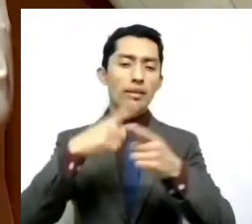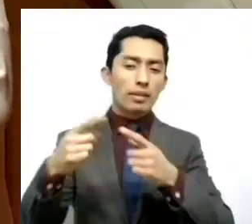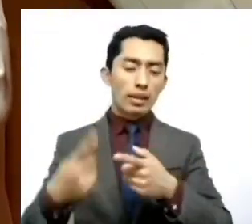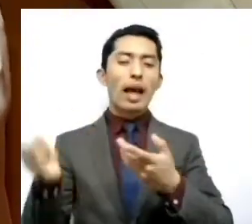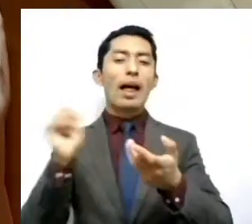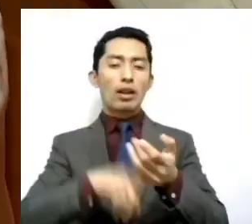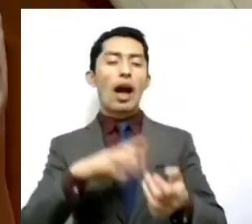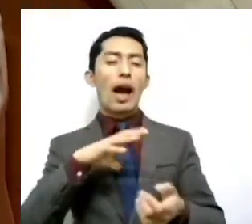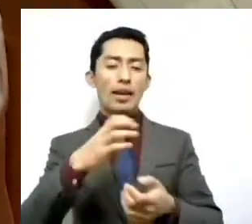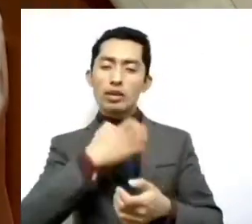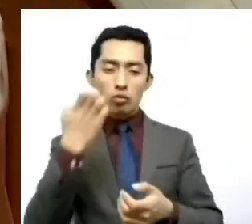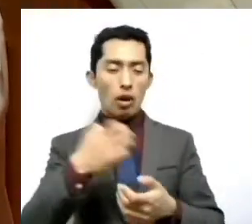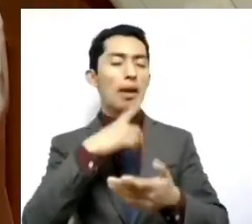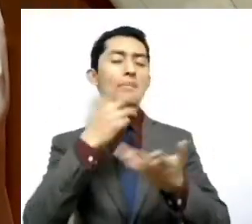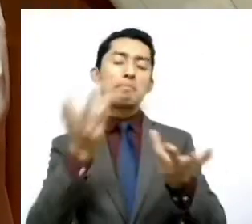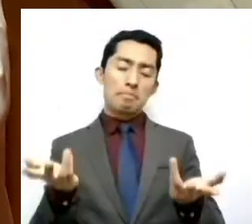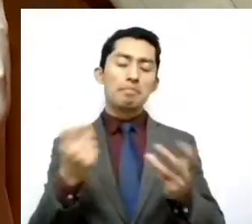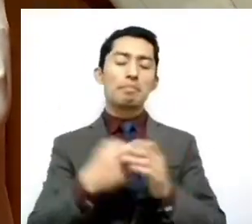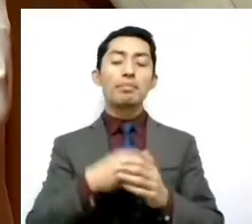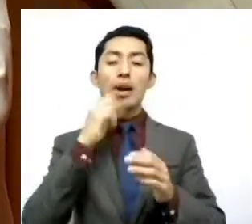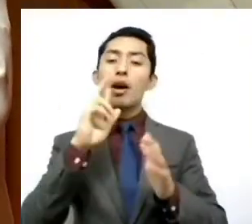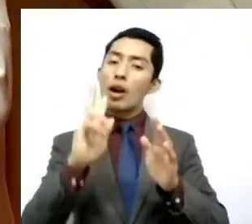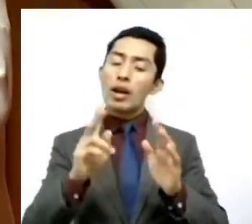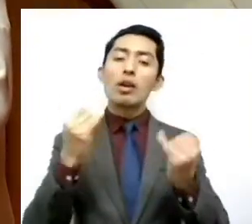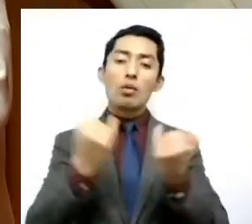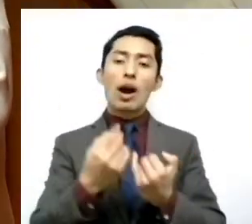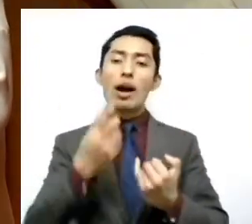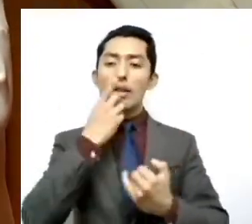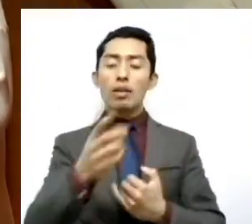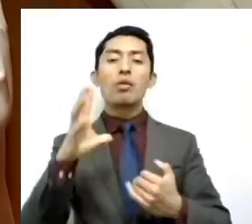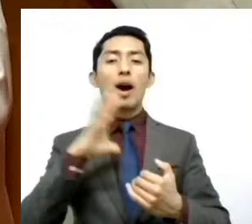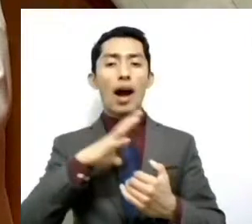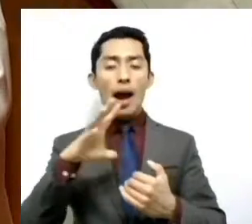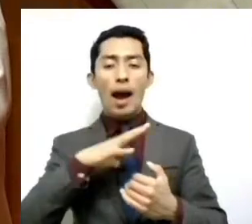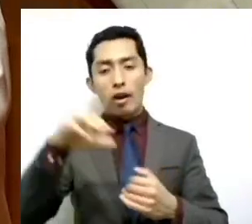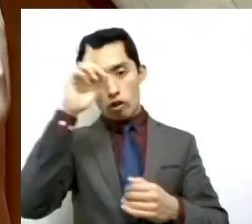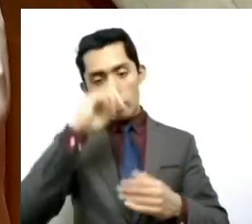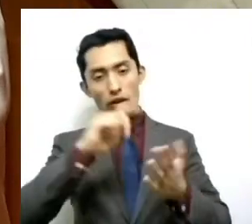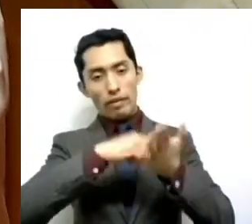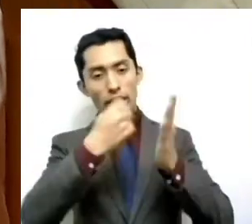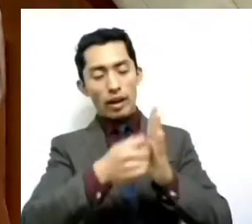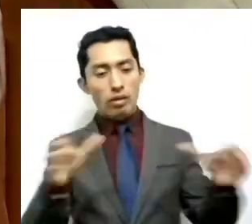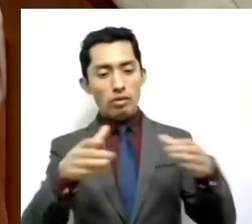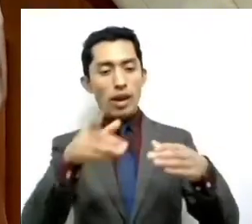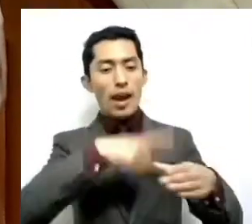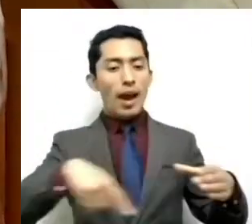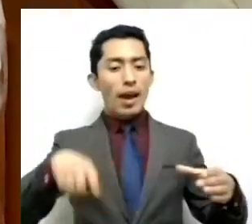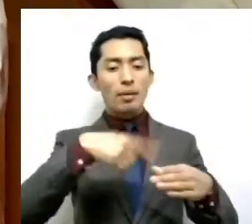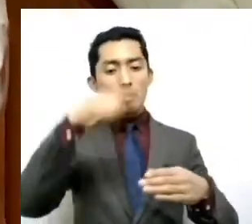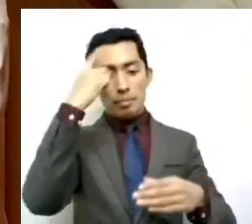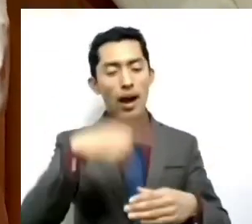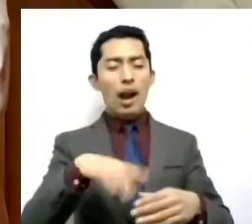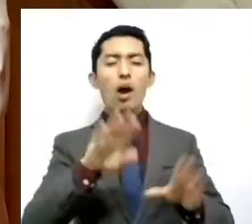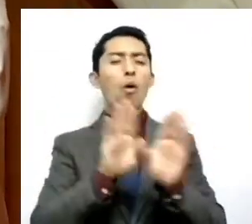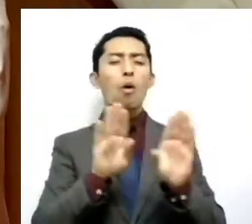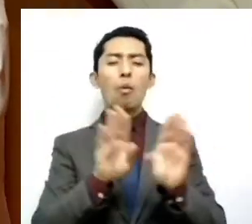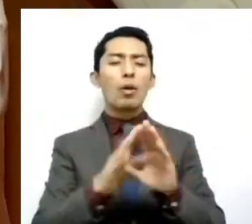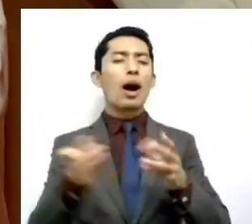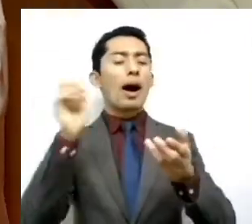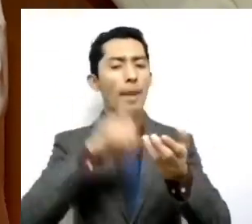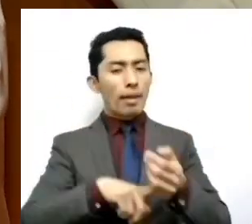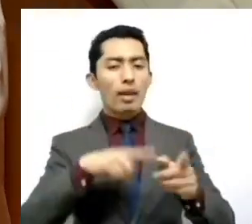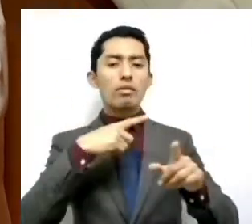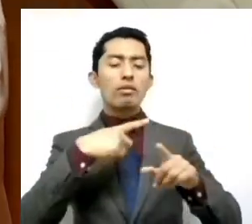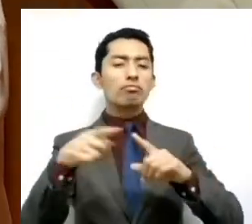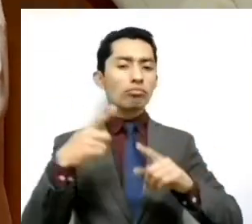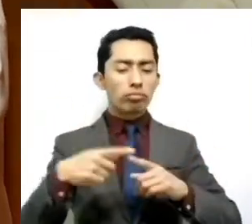escuelas. También enfatizó que se llevaría a cabo un consejo técnico extraordinario para definir las acciones de